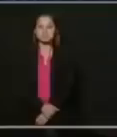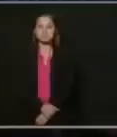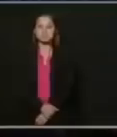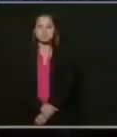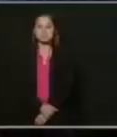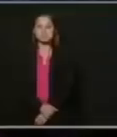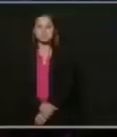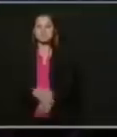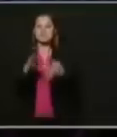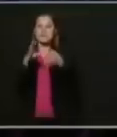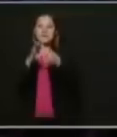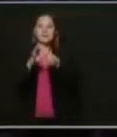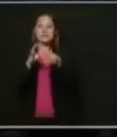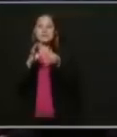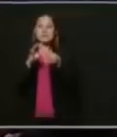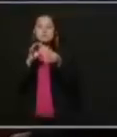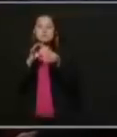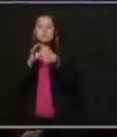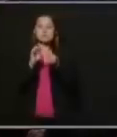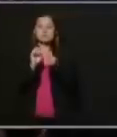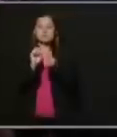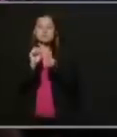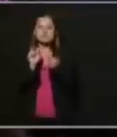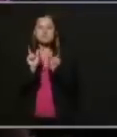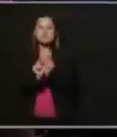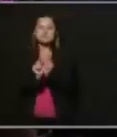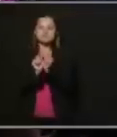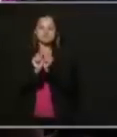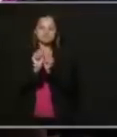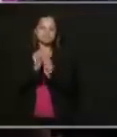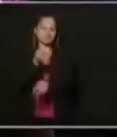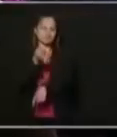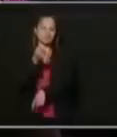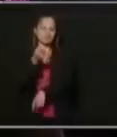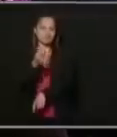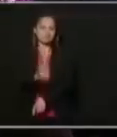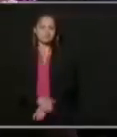Unas cuantas palabras más. Les invito